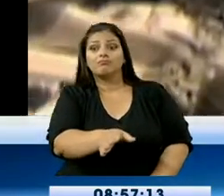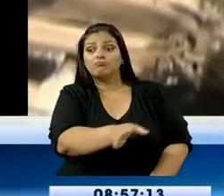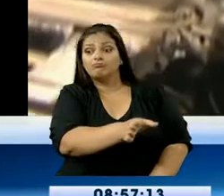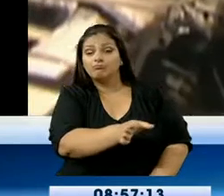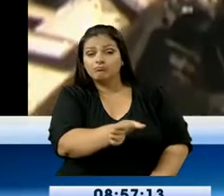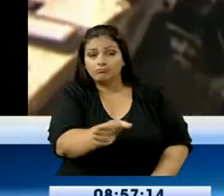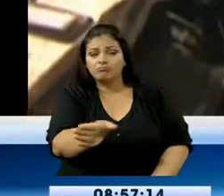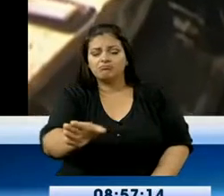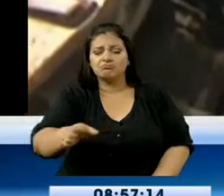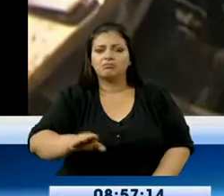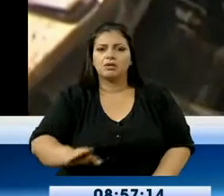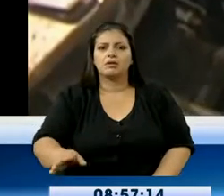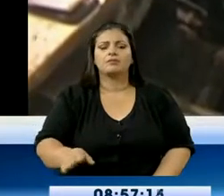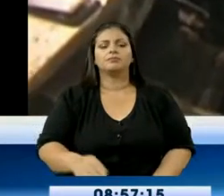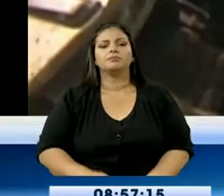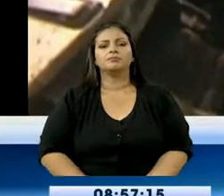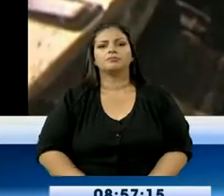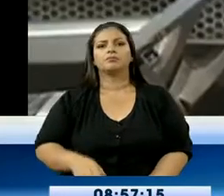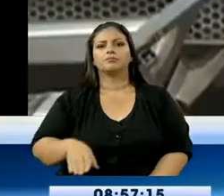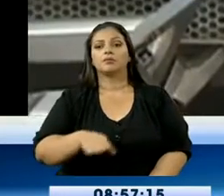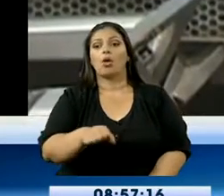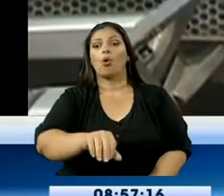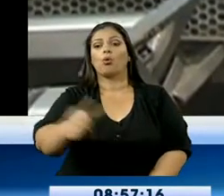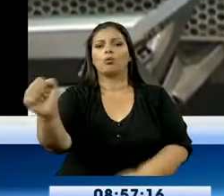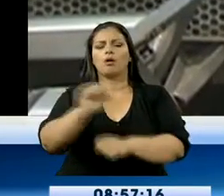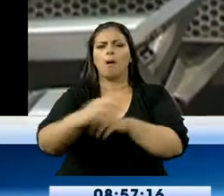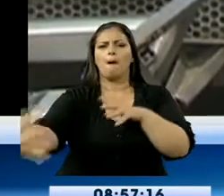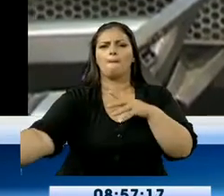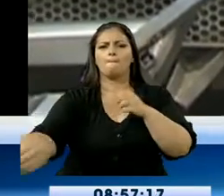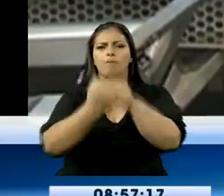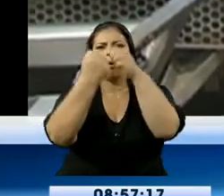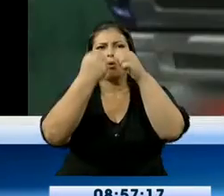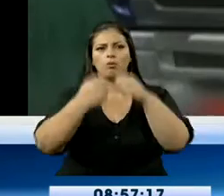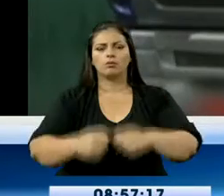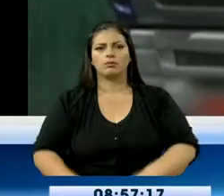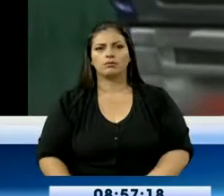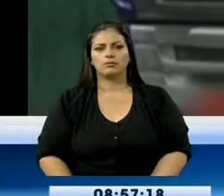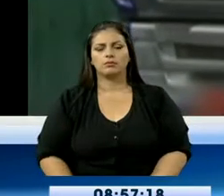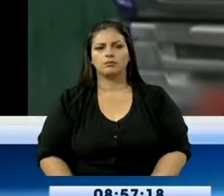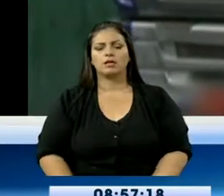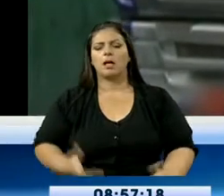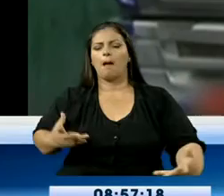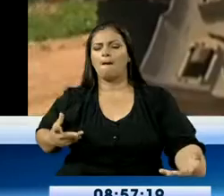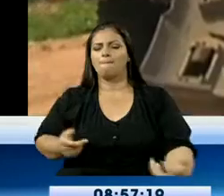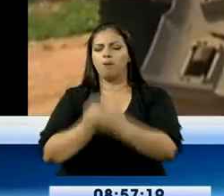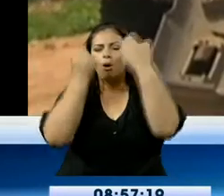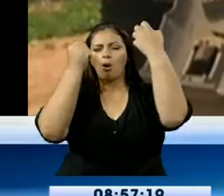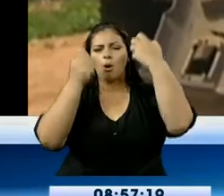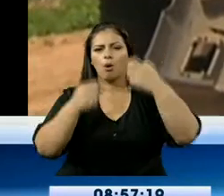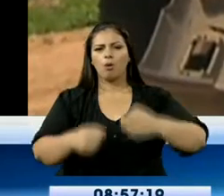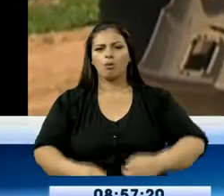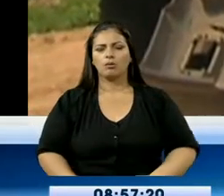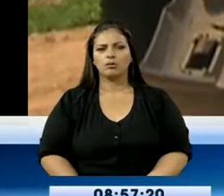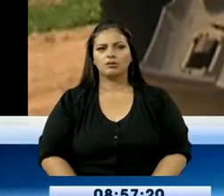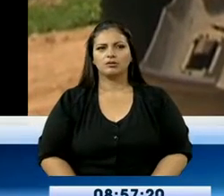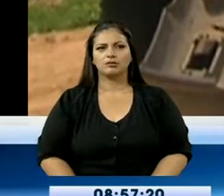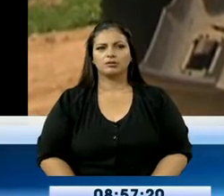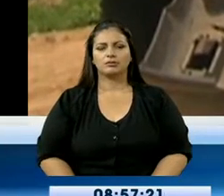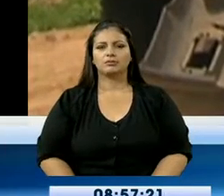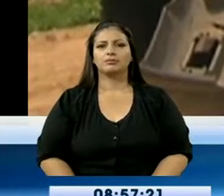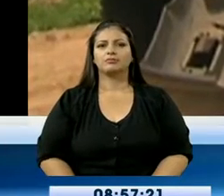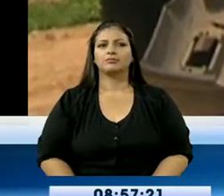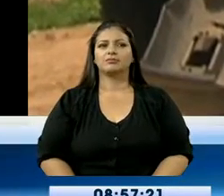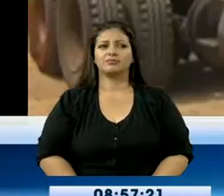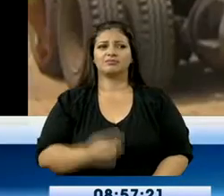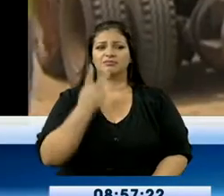atrás, la camioneta que ustedes ven allá, se le fue encima. También el que venía atrás, un tráiler que estaba adelante, también se le fue encima a la camioneta. Lo hicieron como acordeón,